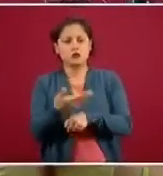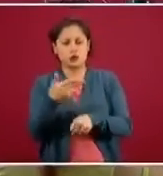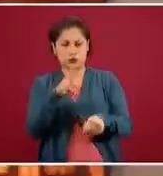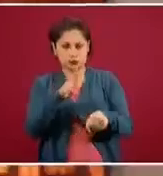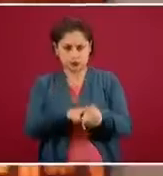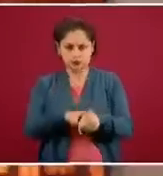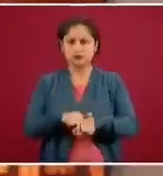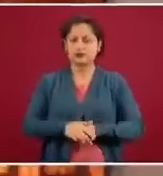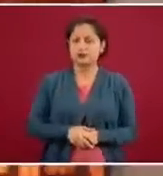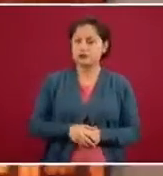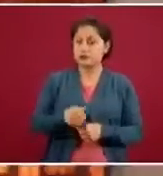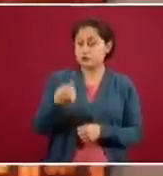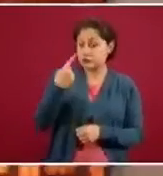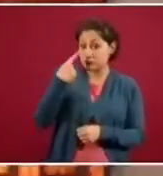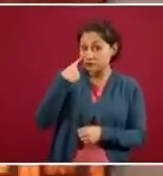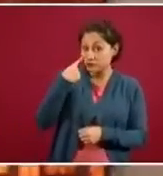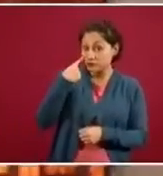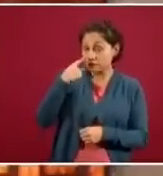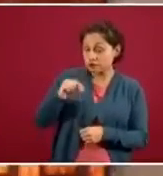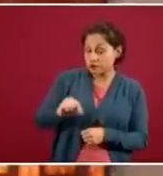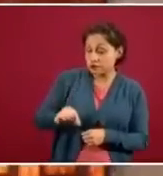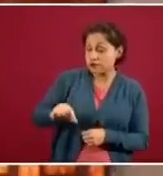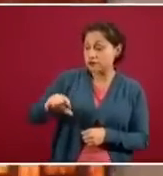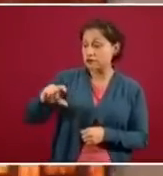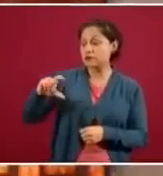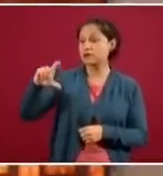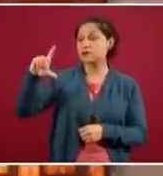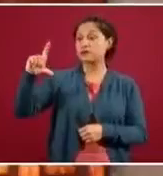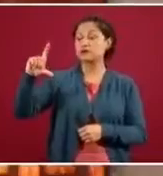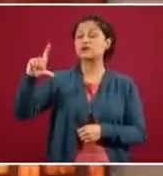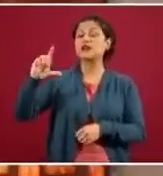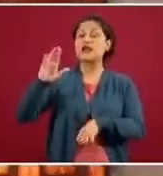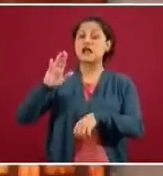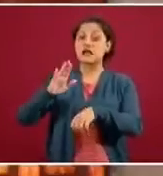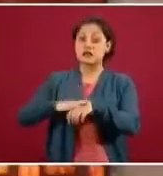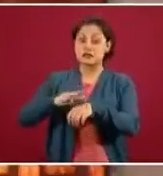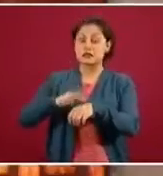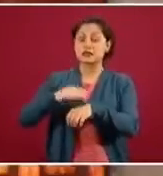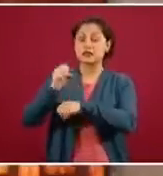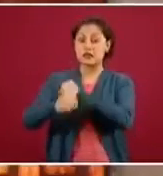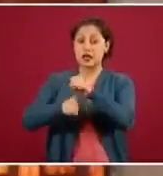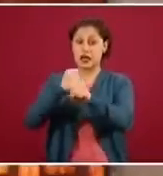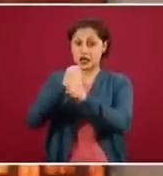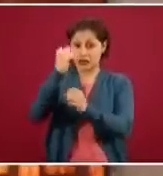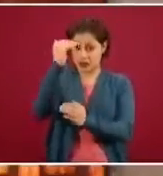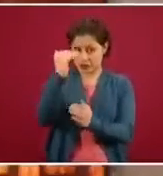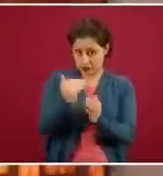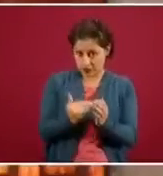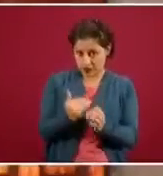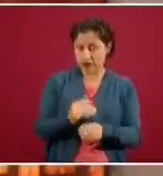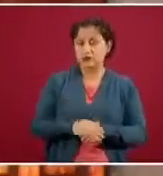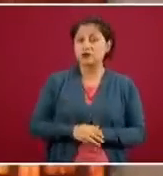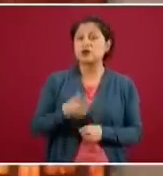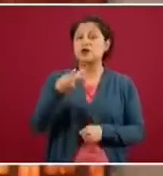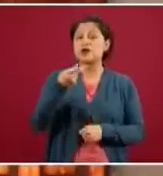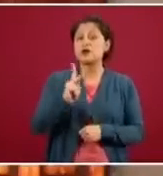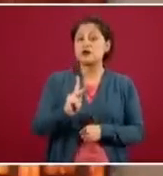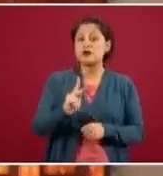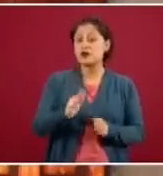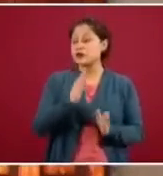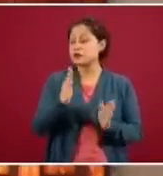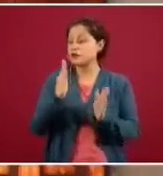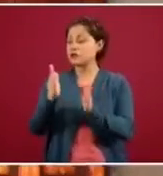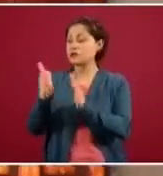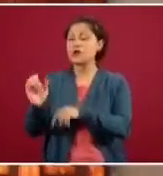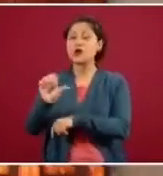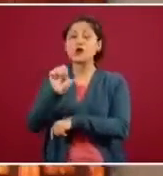mayor cuando lo vemos en los grupos de 60 años hacia abajo, y en la medida que vamos avanzando en los siguientes grupos de edad